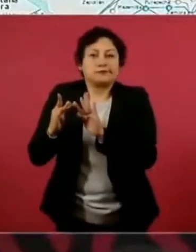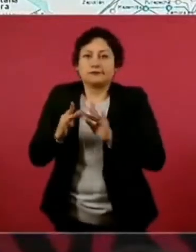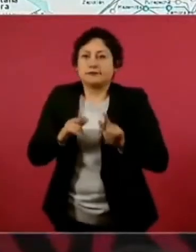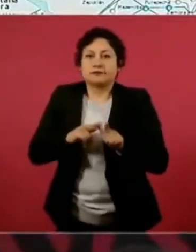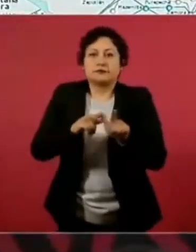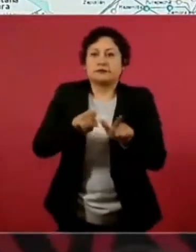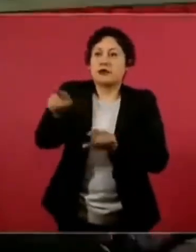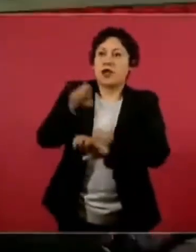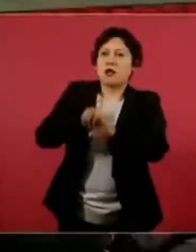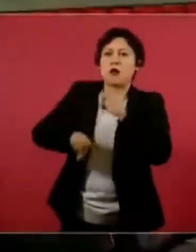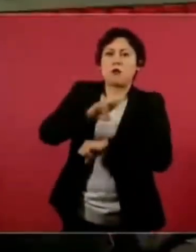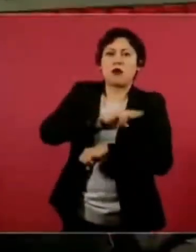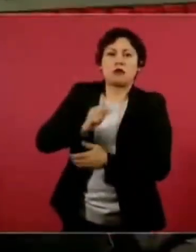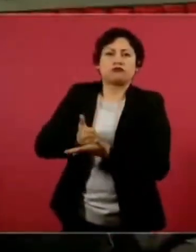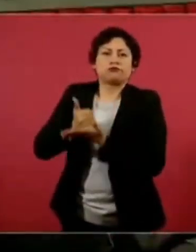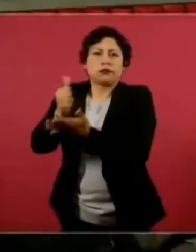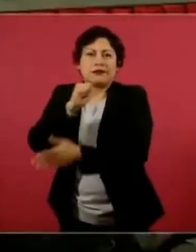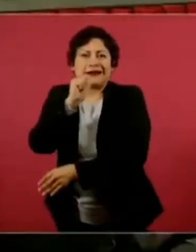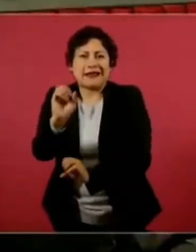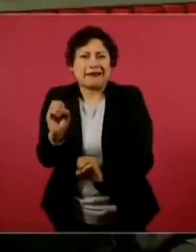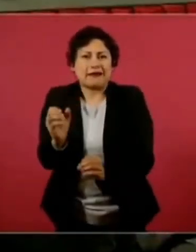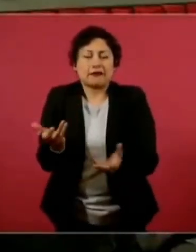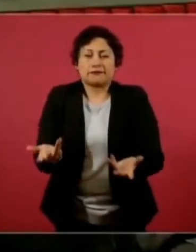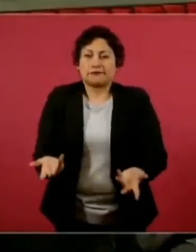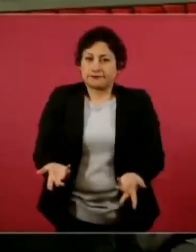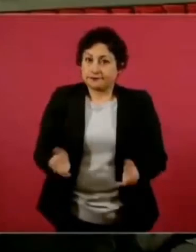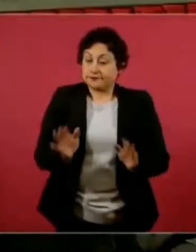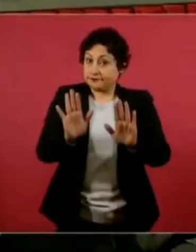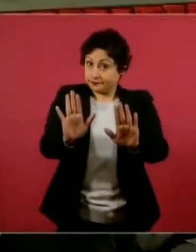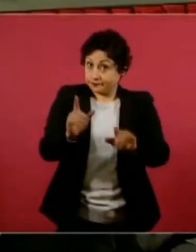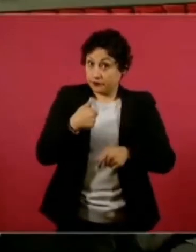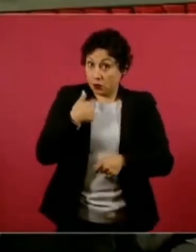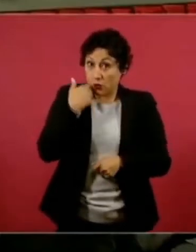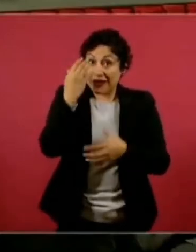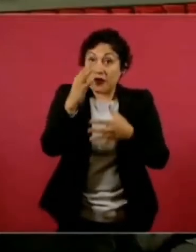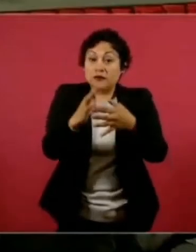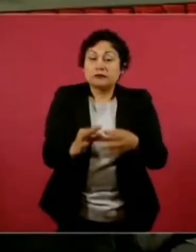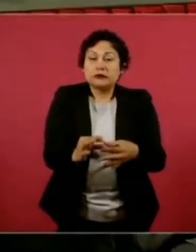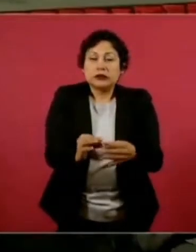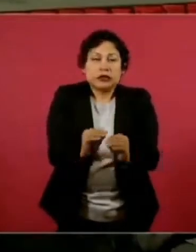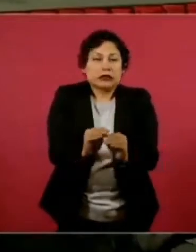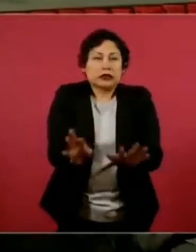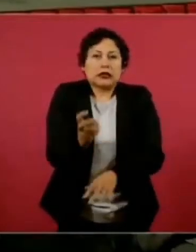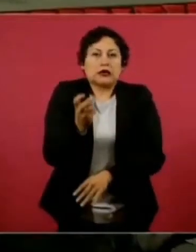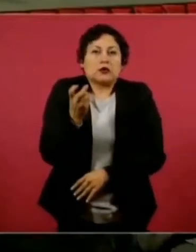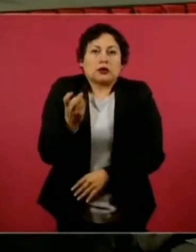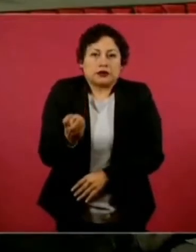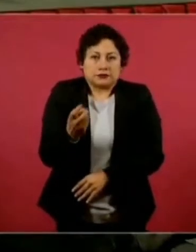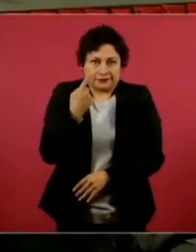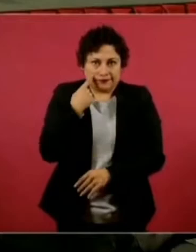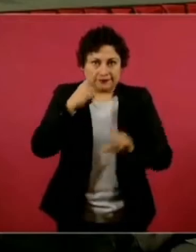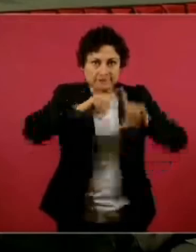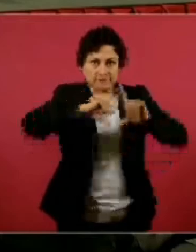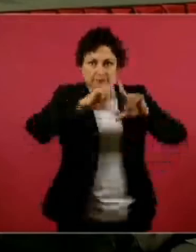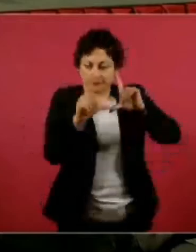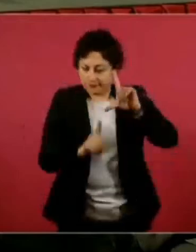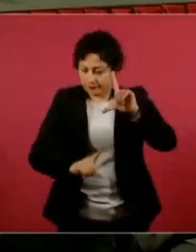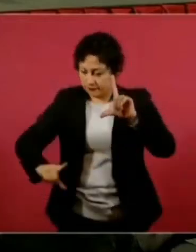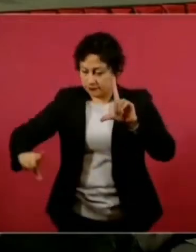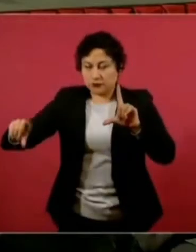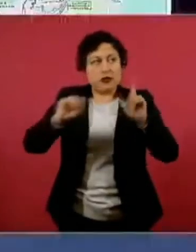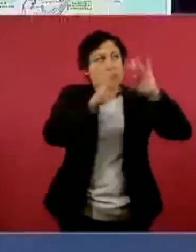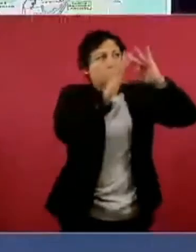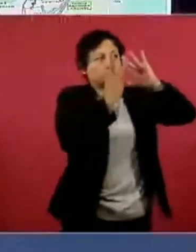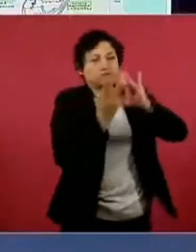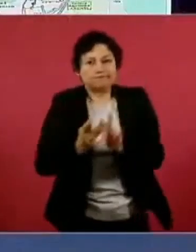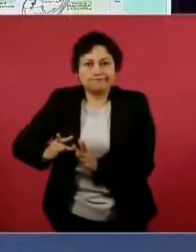Si ustedes ven, y quiero ser muy claro en esto, ¿no? Es una red bastante fuerte, ¿sí? Tiene